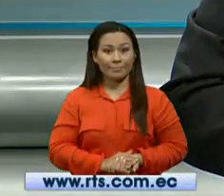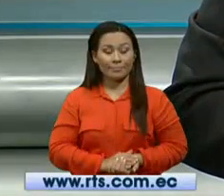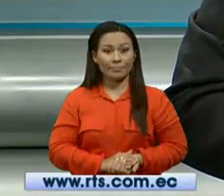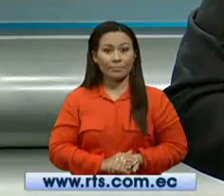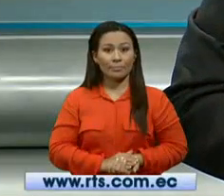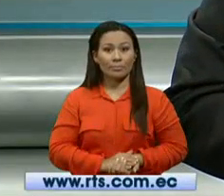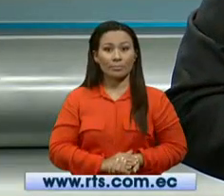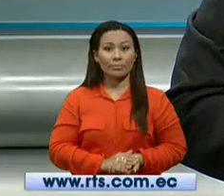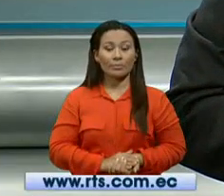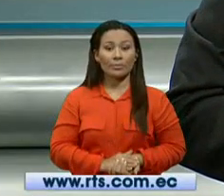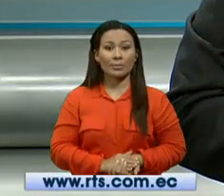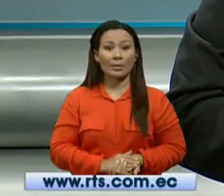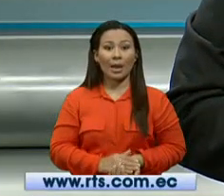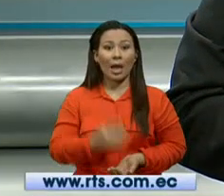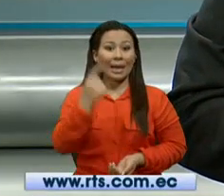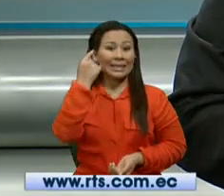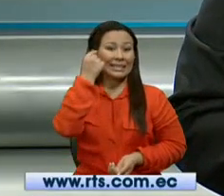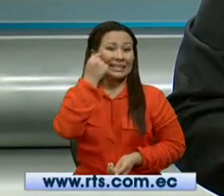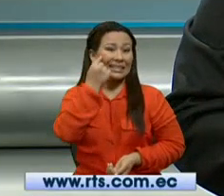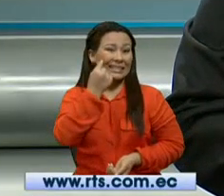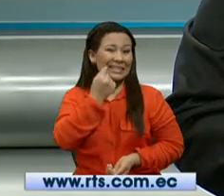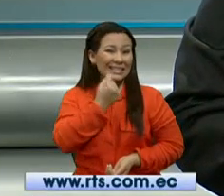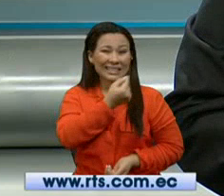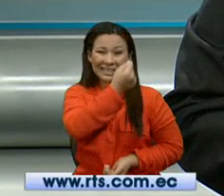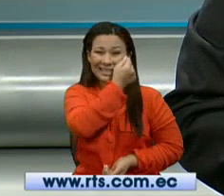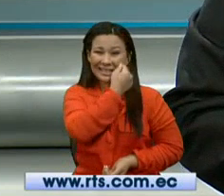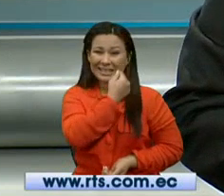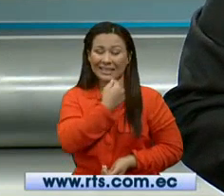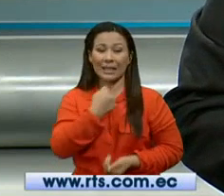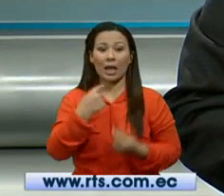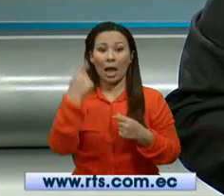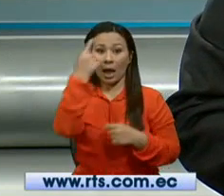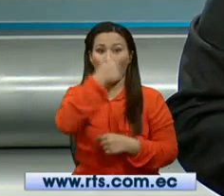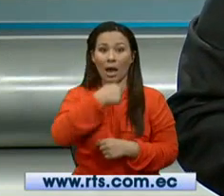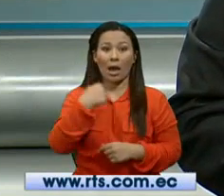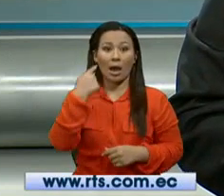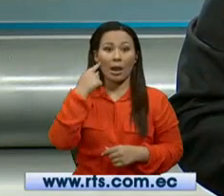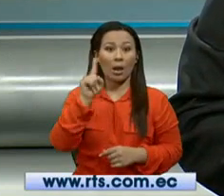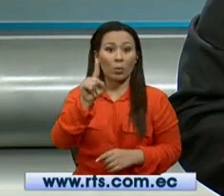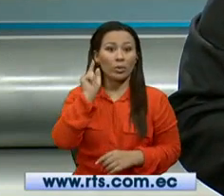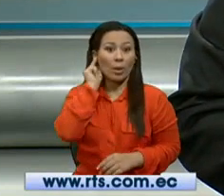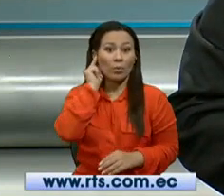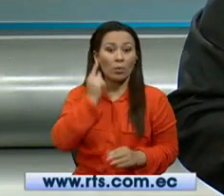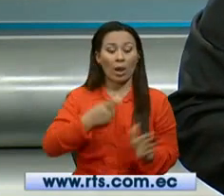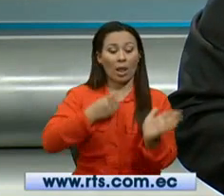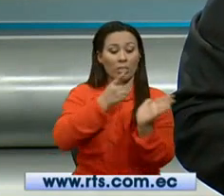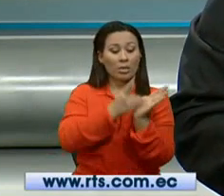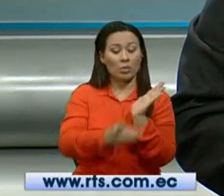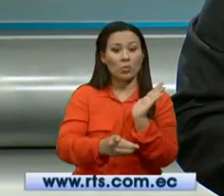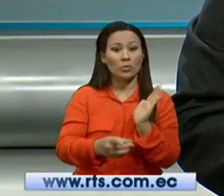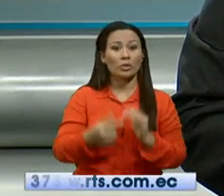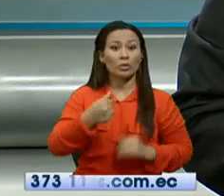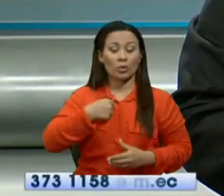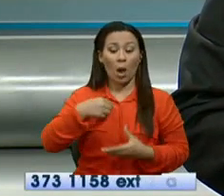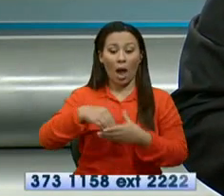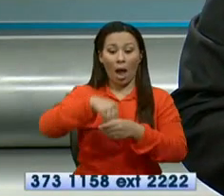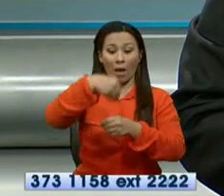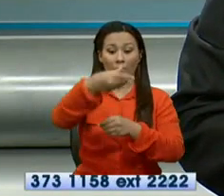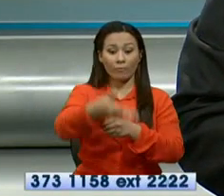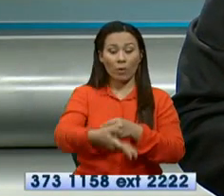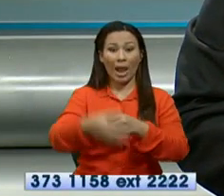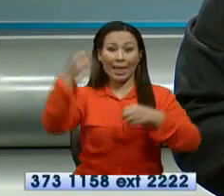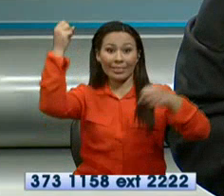Y le cortaron la cara. Una mujer denuncia que fue atacada con una navaja afuera de una discoteca en